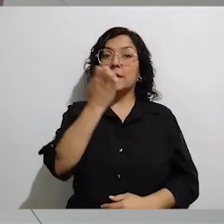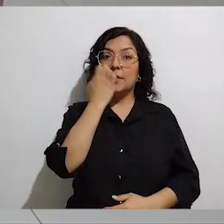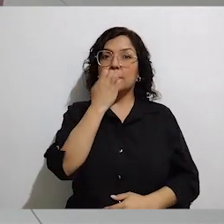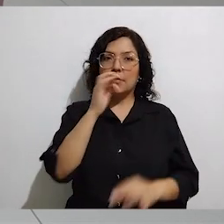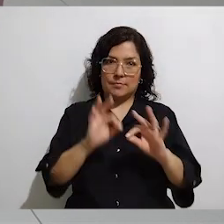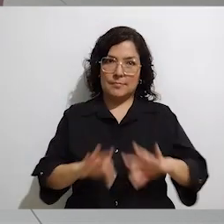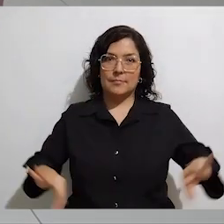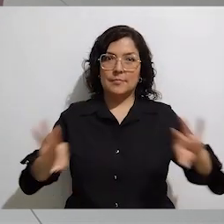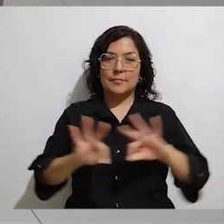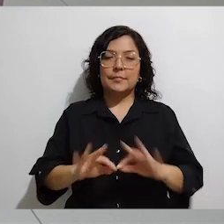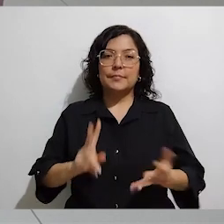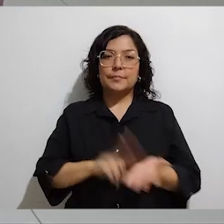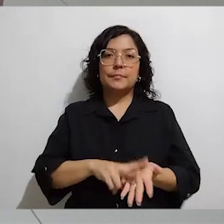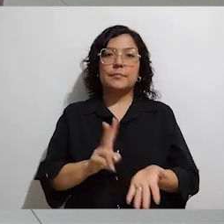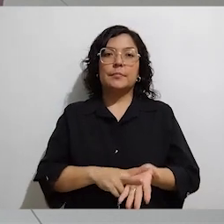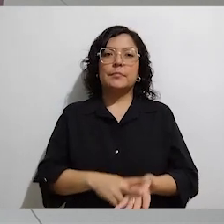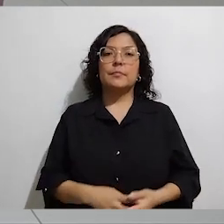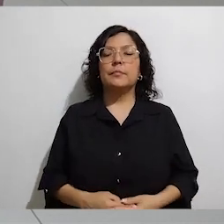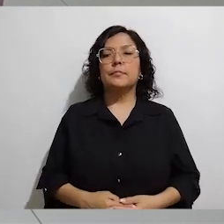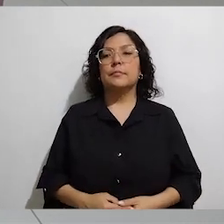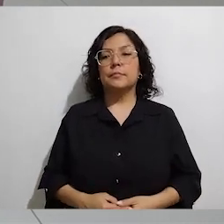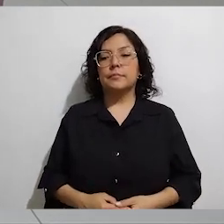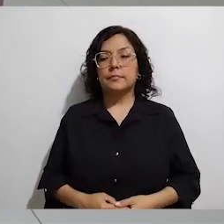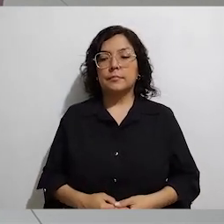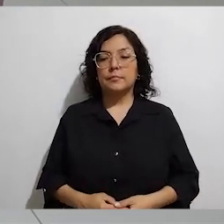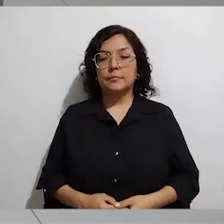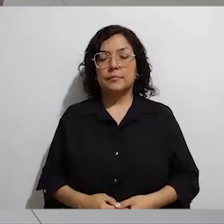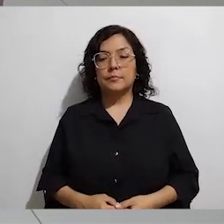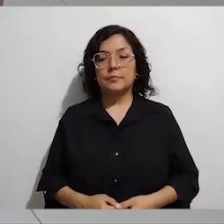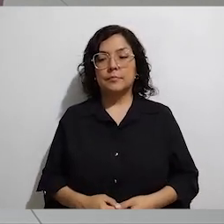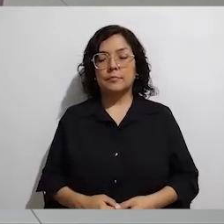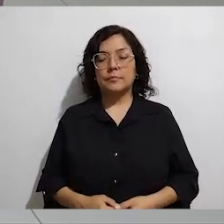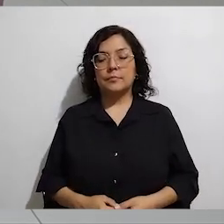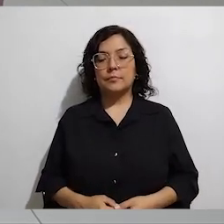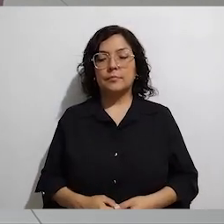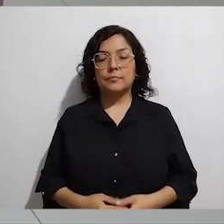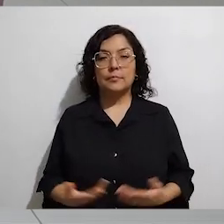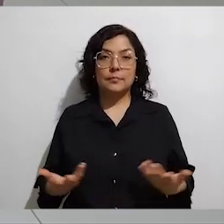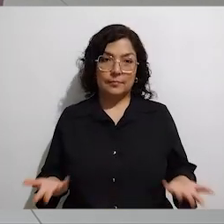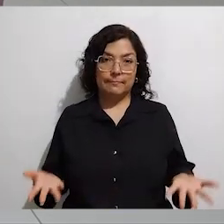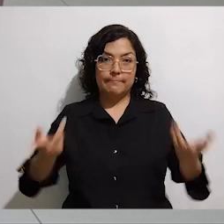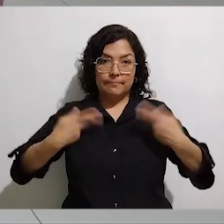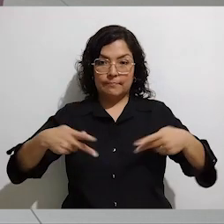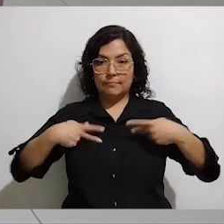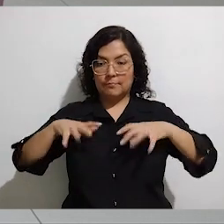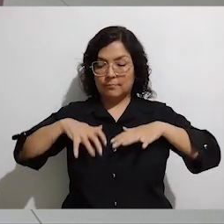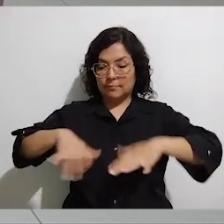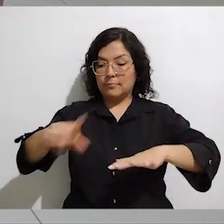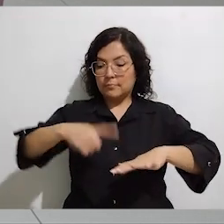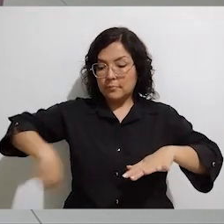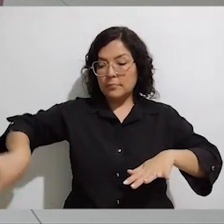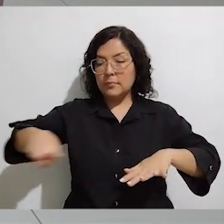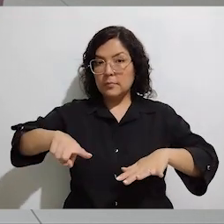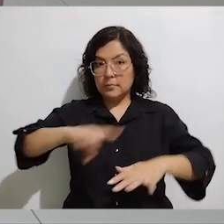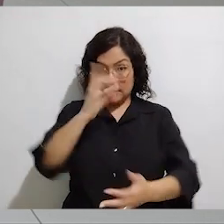Hay que recordar que una de las bases sobre las que se sostiene la sociedad, no solamente, y